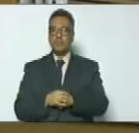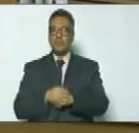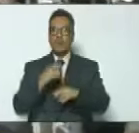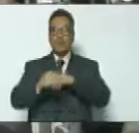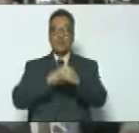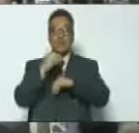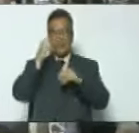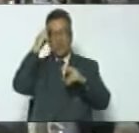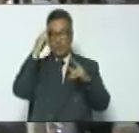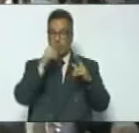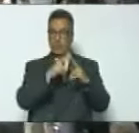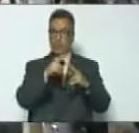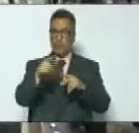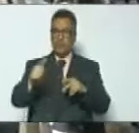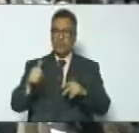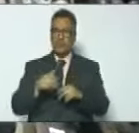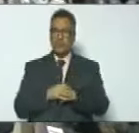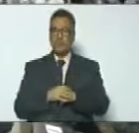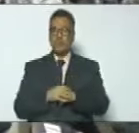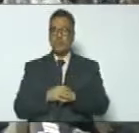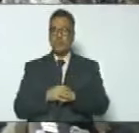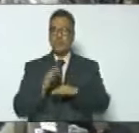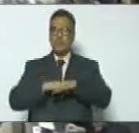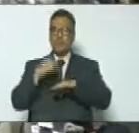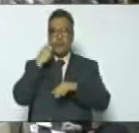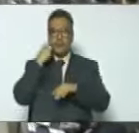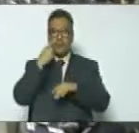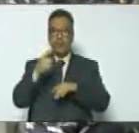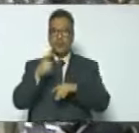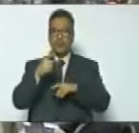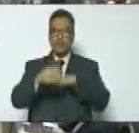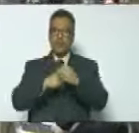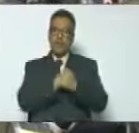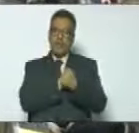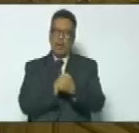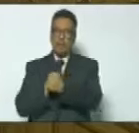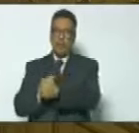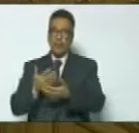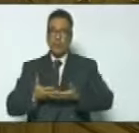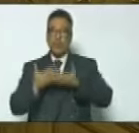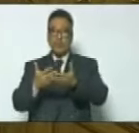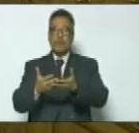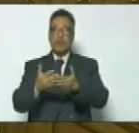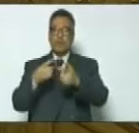Haciéndole un reconocimiento. Porque miren, eso es así, amor con amor se paga